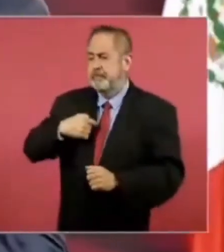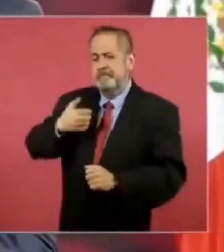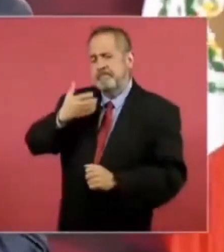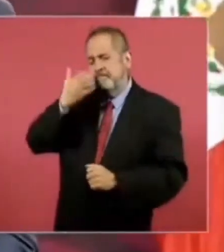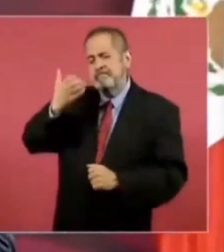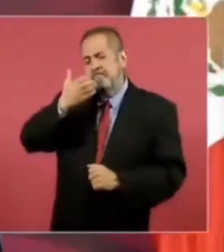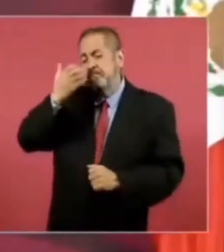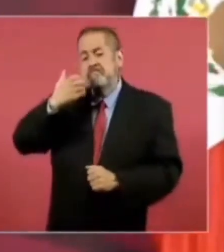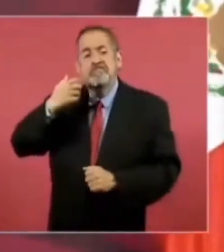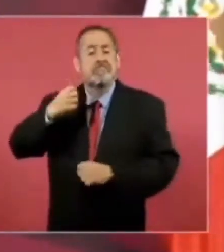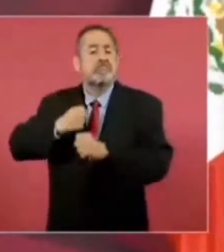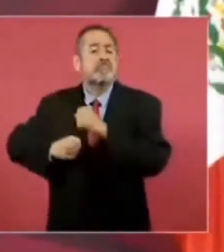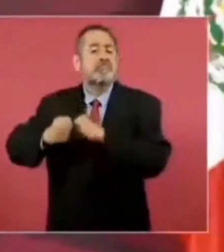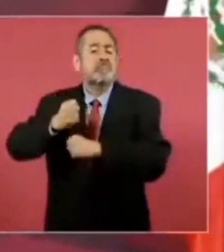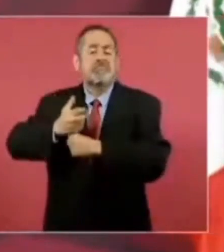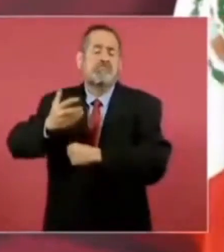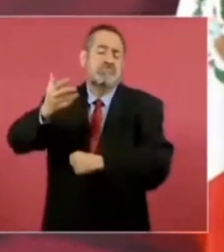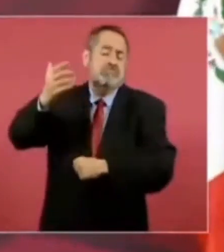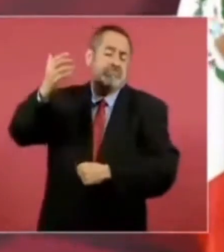teníamos